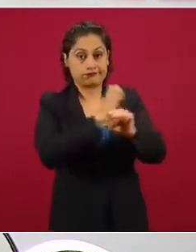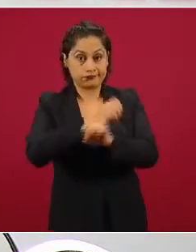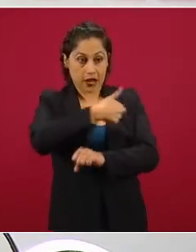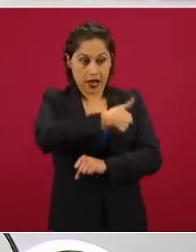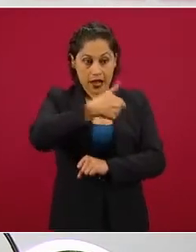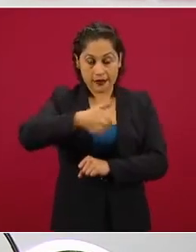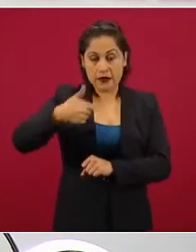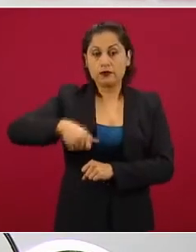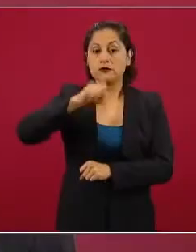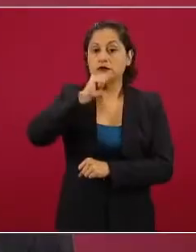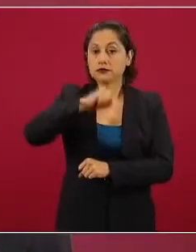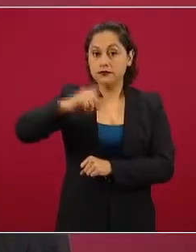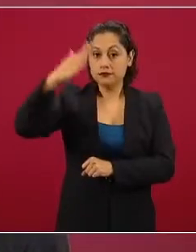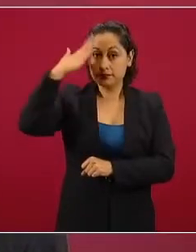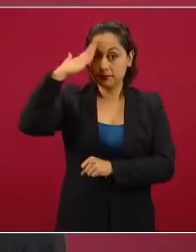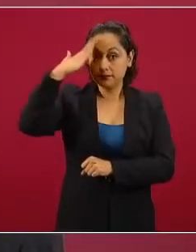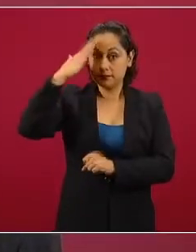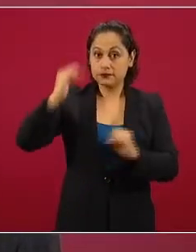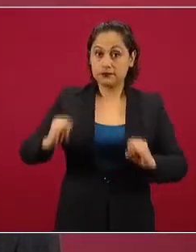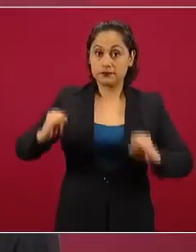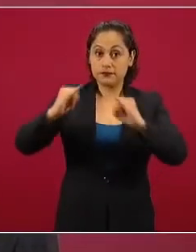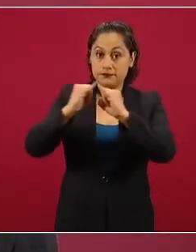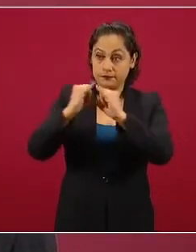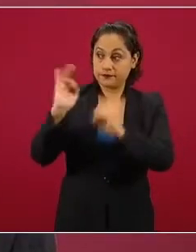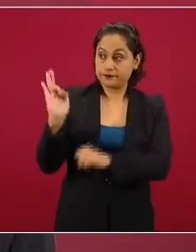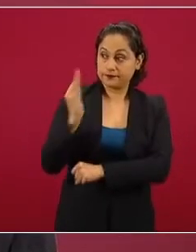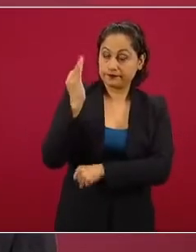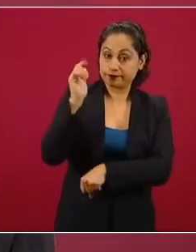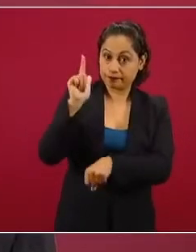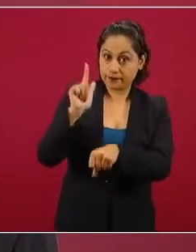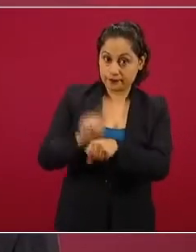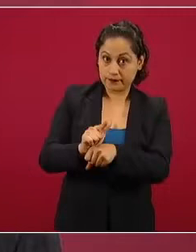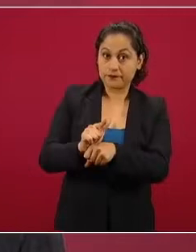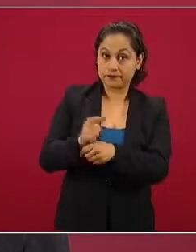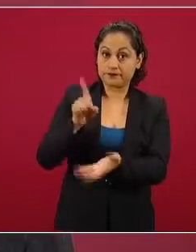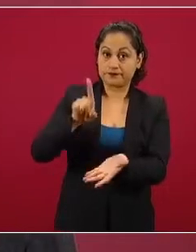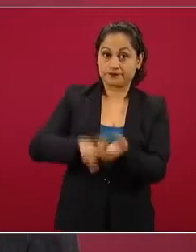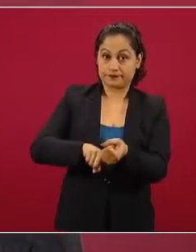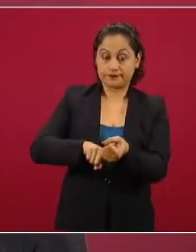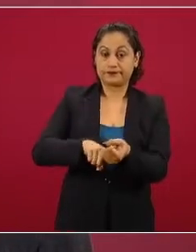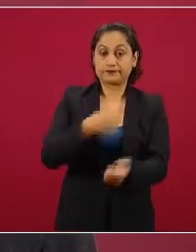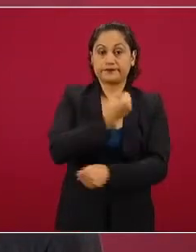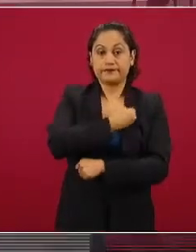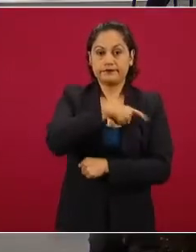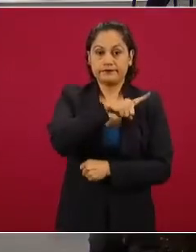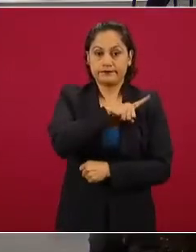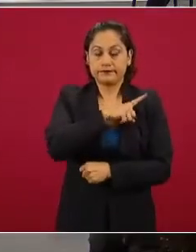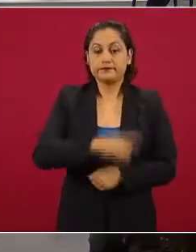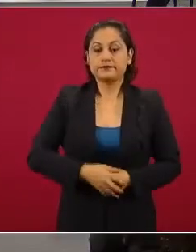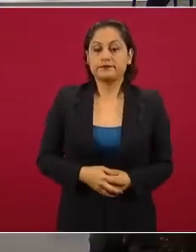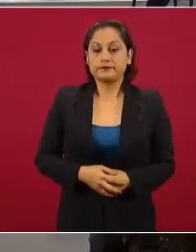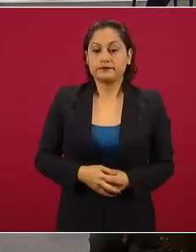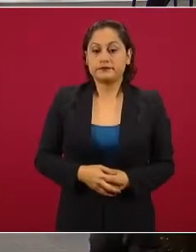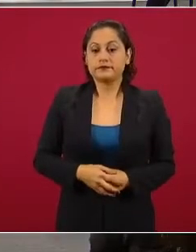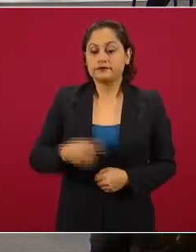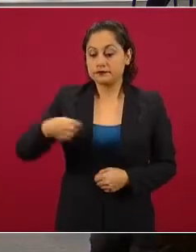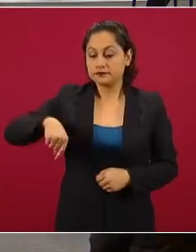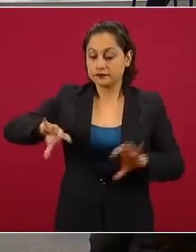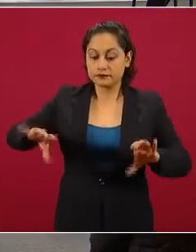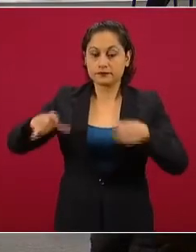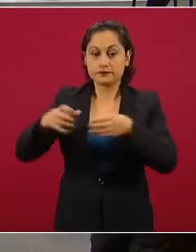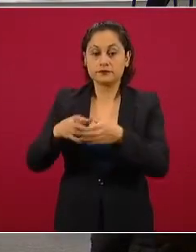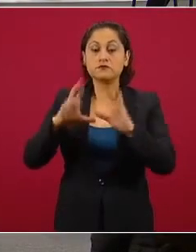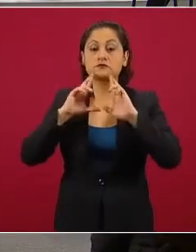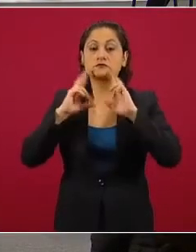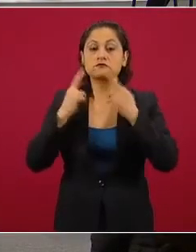los titulares de las instituciones federales que son parte del Sistema Nacional de Salud. Tuvimos una conversación, como siempre,